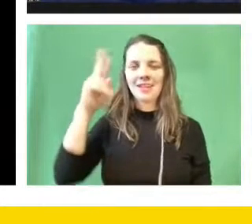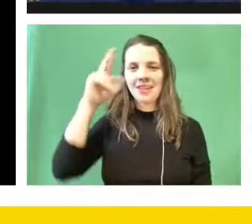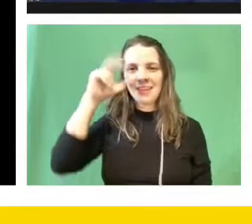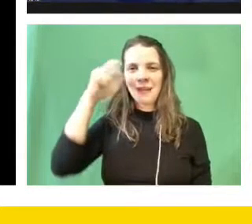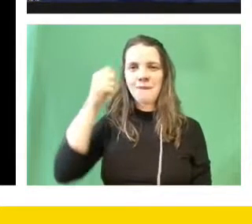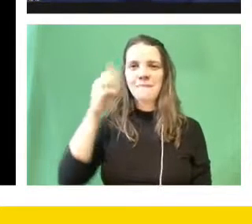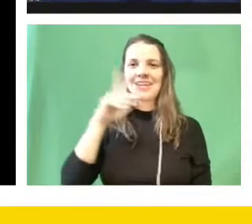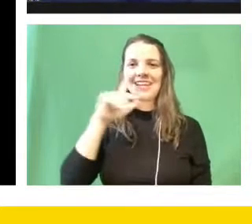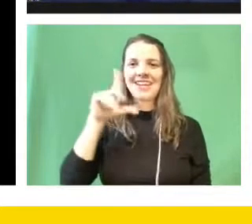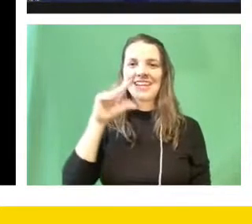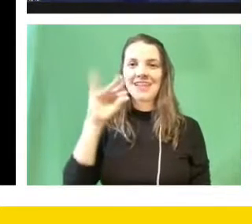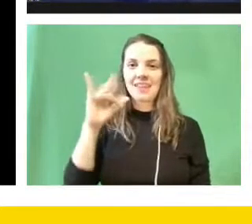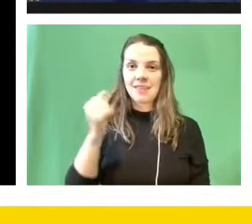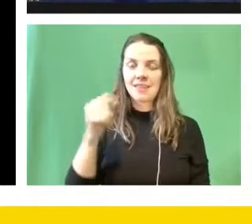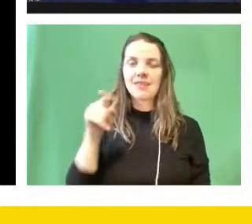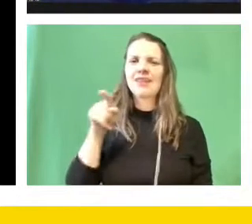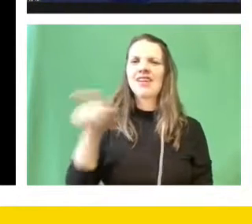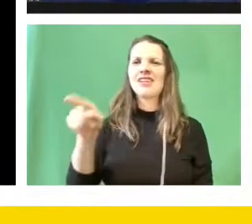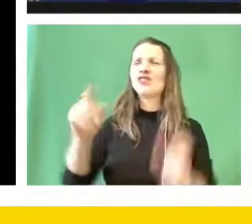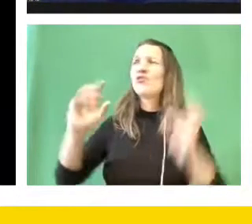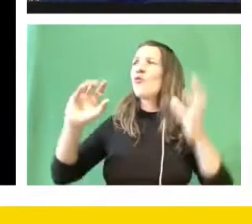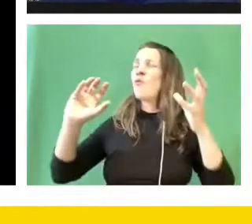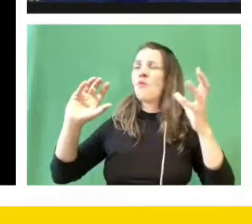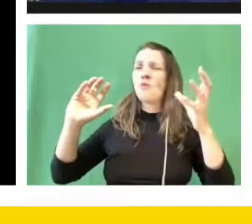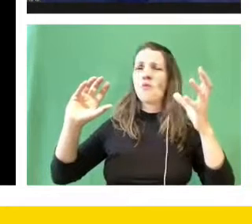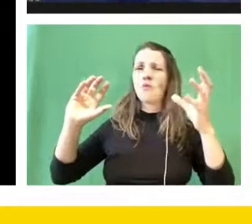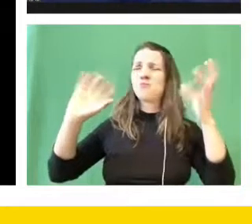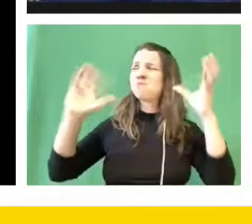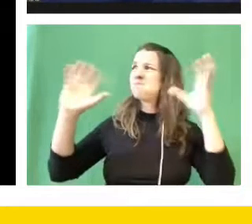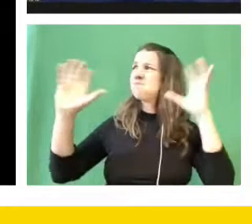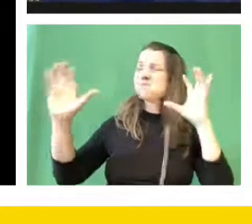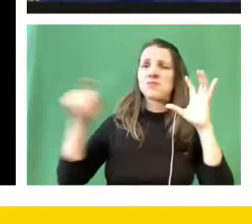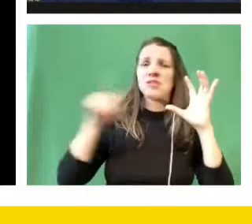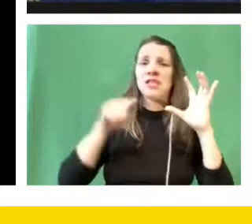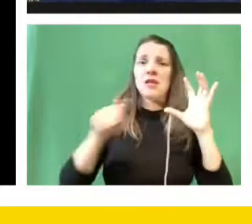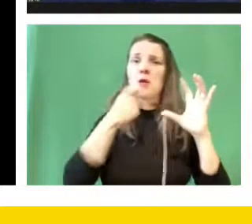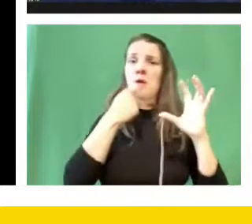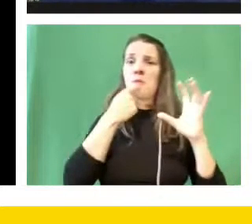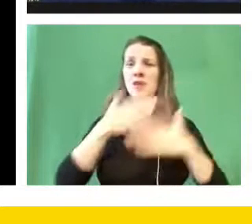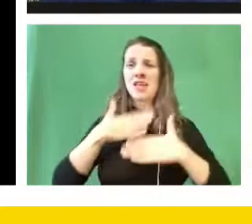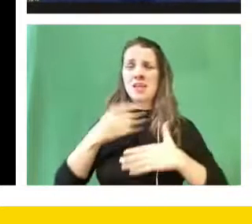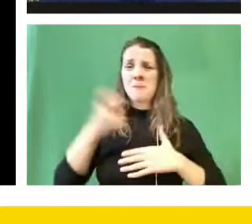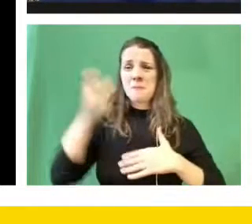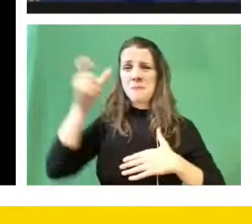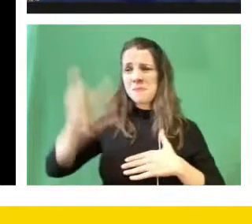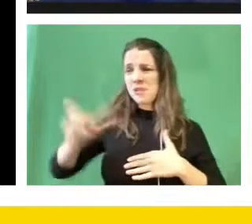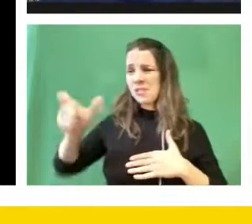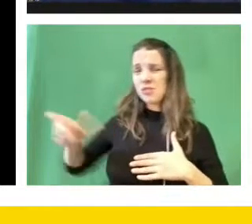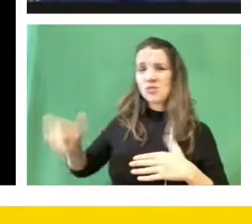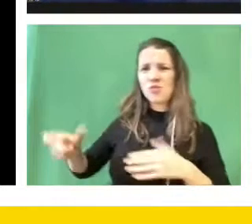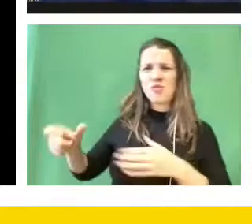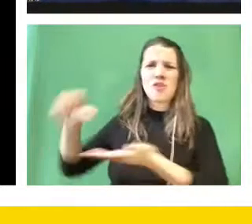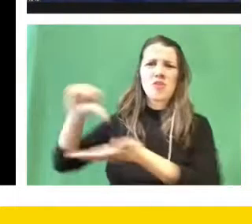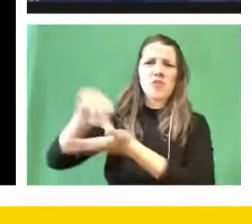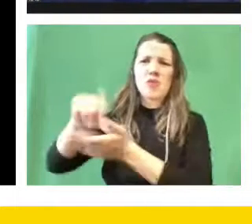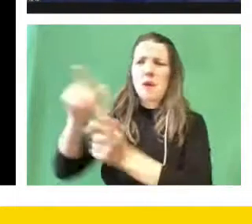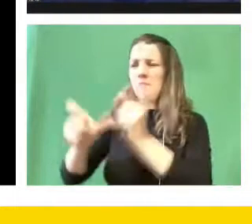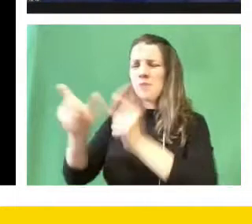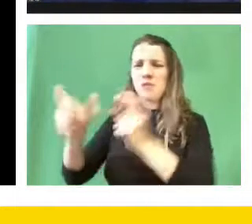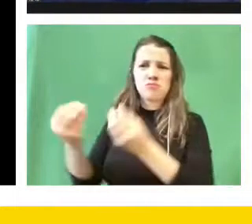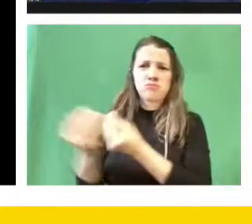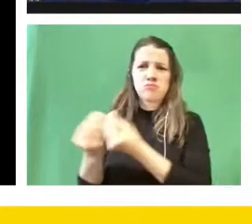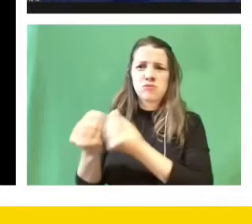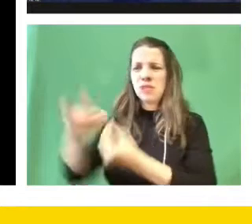económicos, ambientales, que aumentan la susceptibilidad de una persona, una comunidad, bienes, infraestructura o servicio a los efectos de